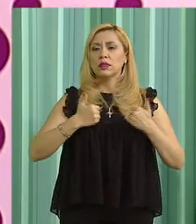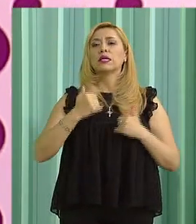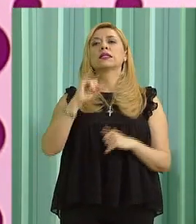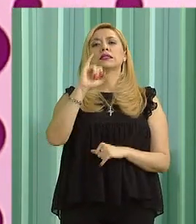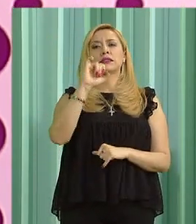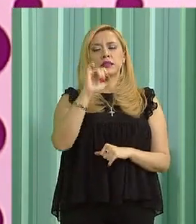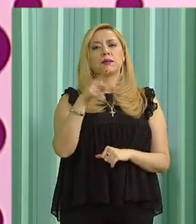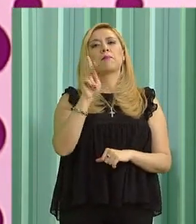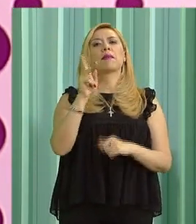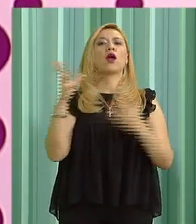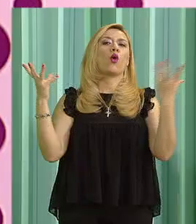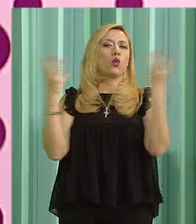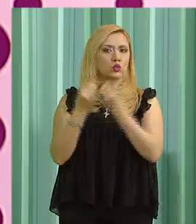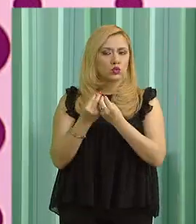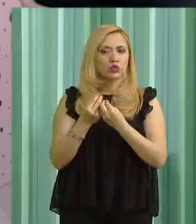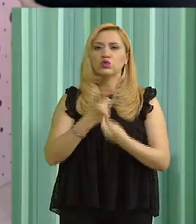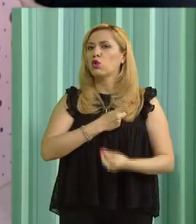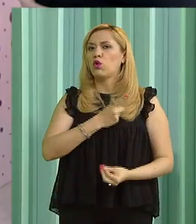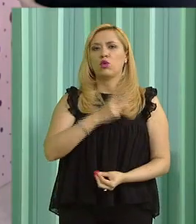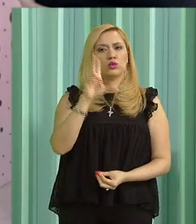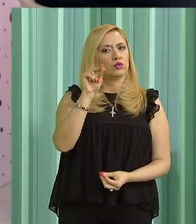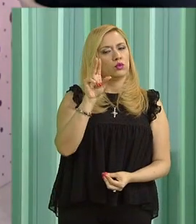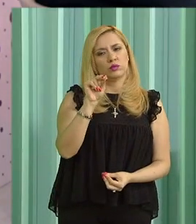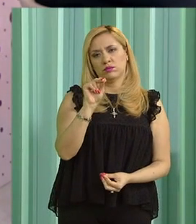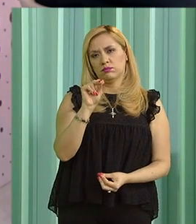pero acompañada. Ok, acompañada, muy bien.